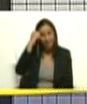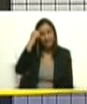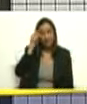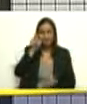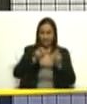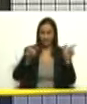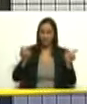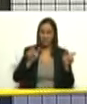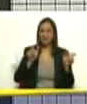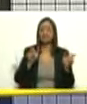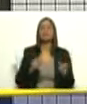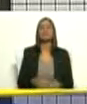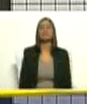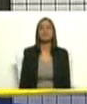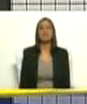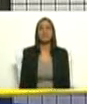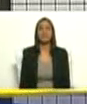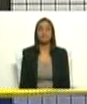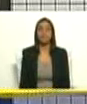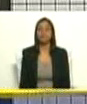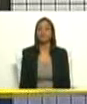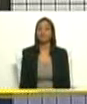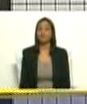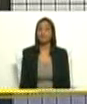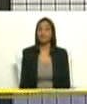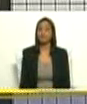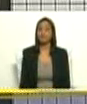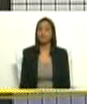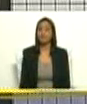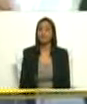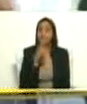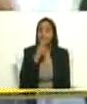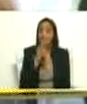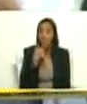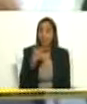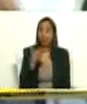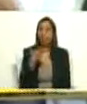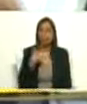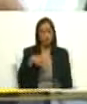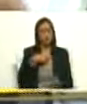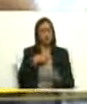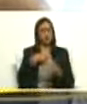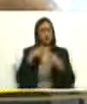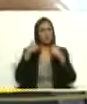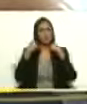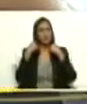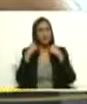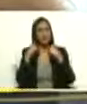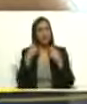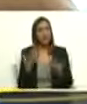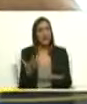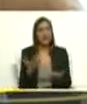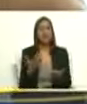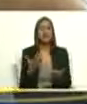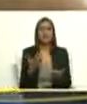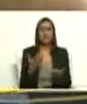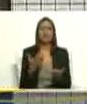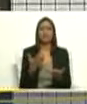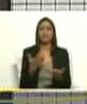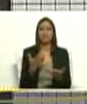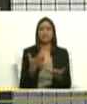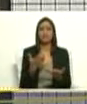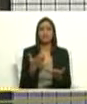año hermoso verdad poderoso a Erica tú eras una niñita estabas en el Liceo